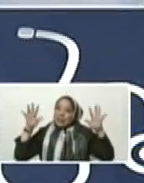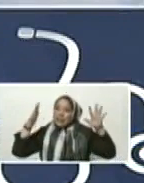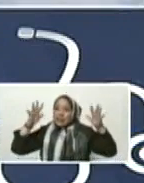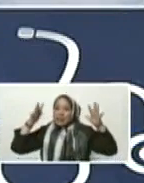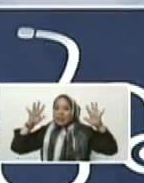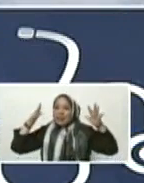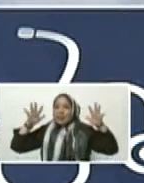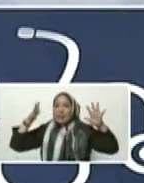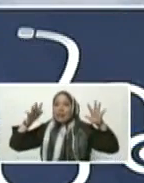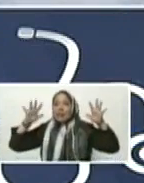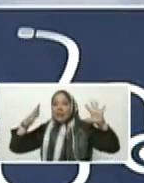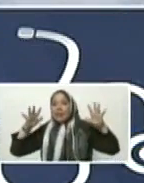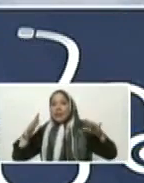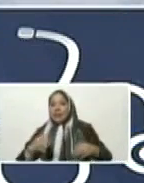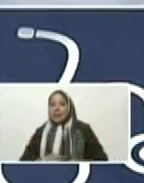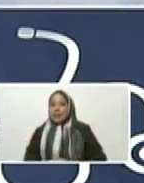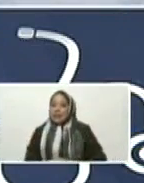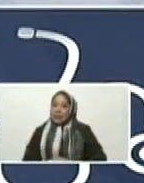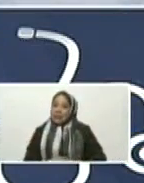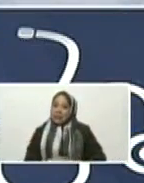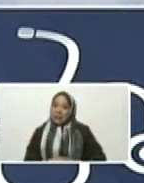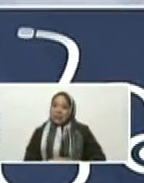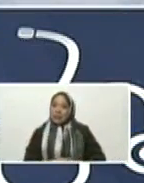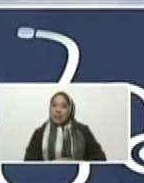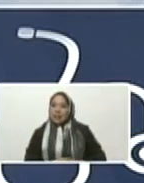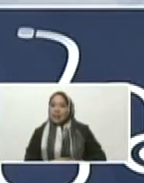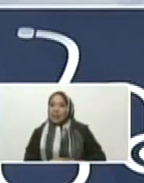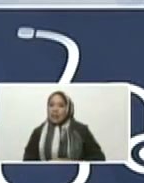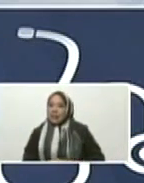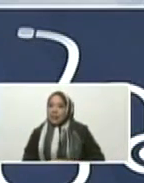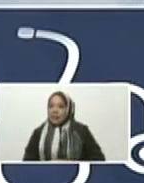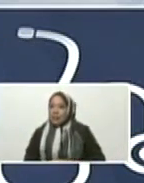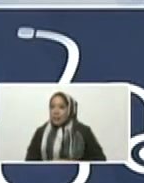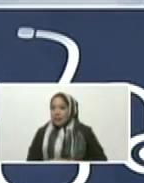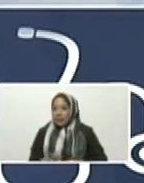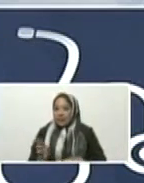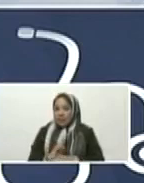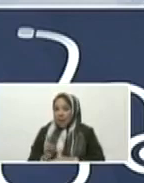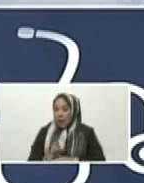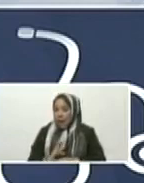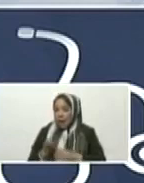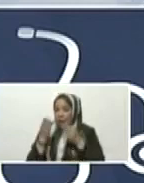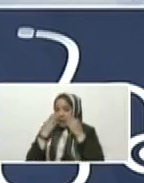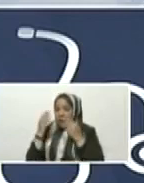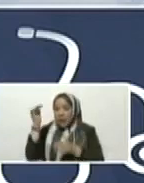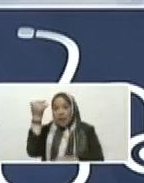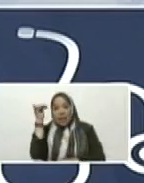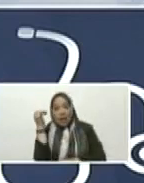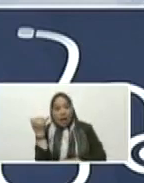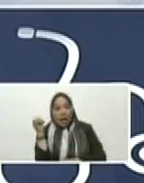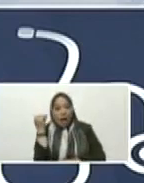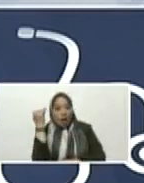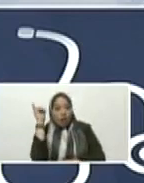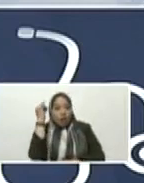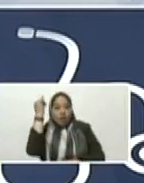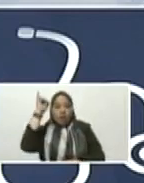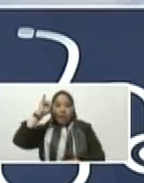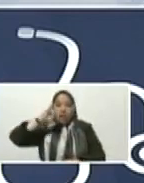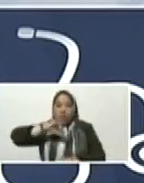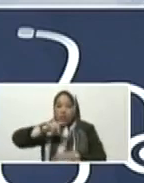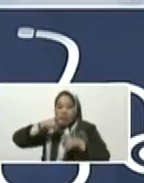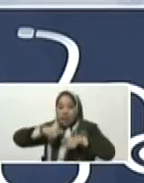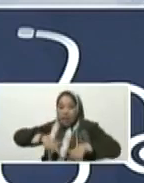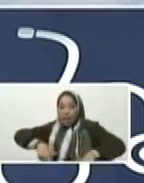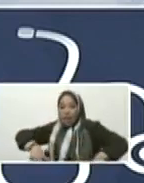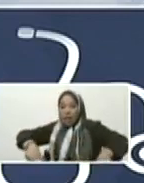uyuyuy, ayayay, uyuyuy, allí está el Yaracuy, Yaracuy. Todo esto es una tierra